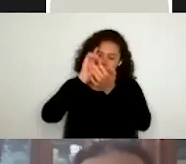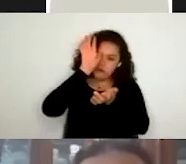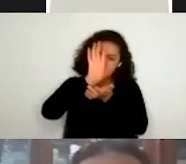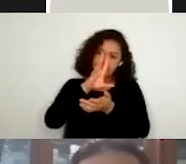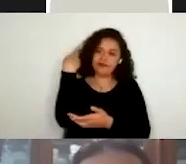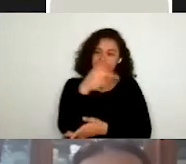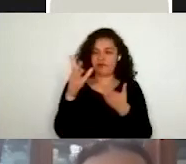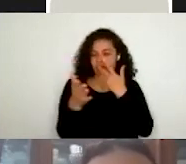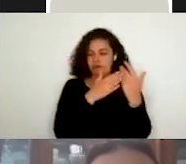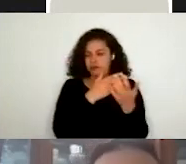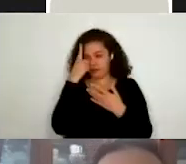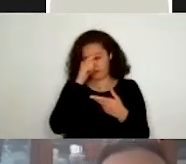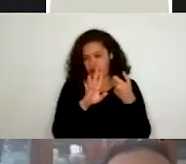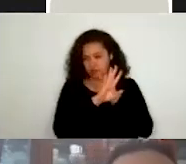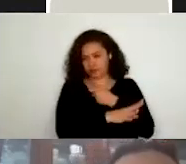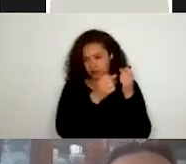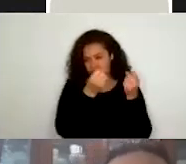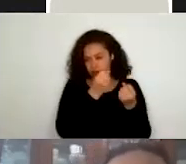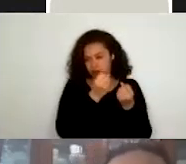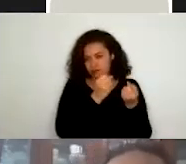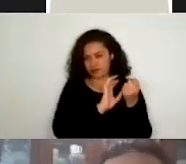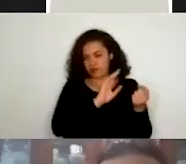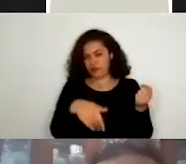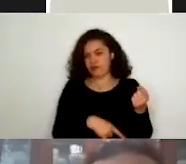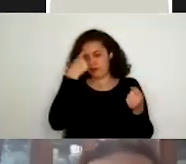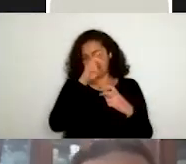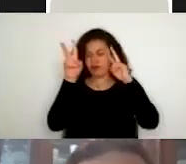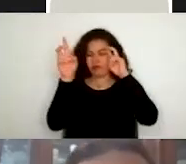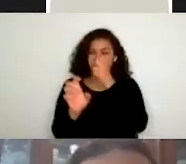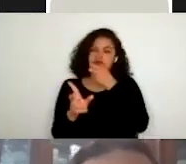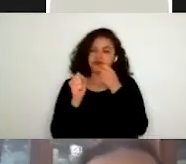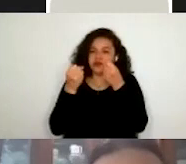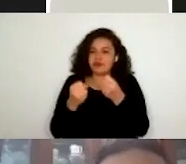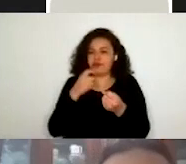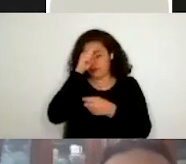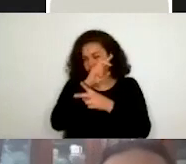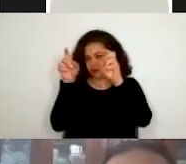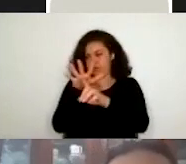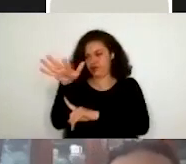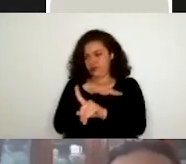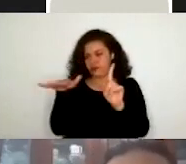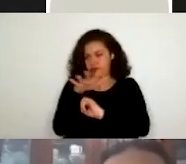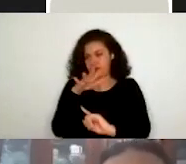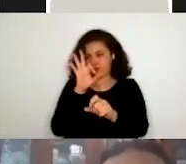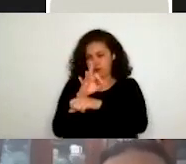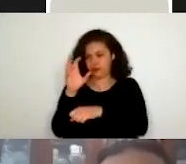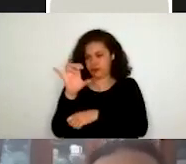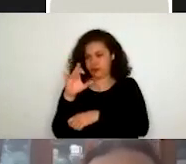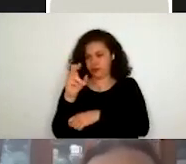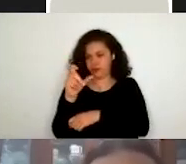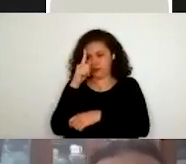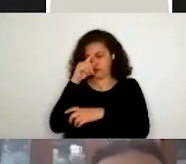de prevención y condiciones de seguridad en materia de protección civil en una situación de emergencia o